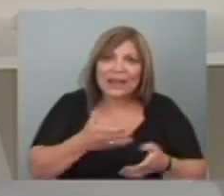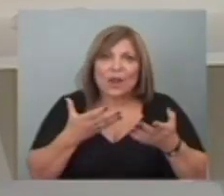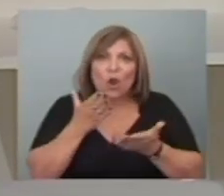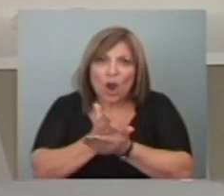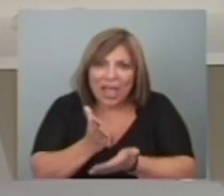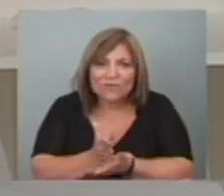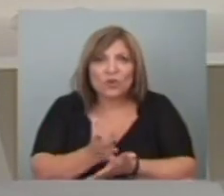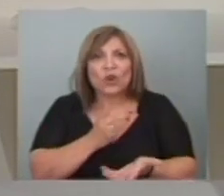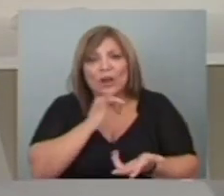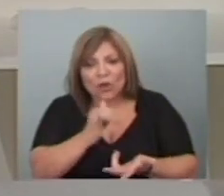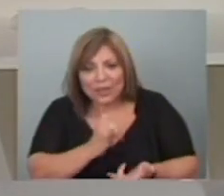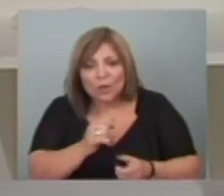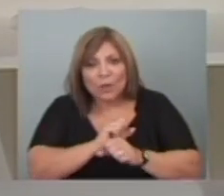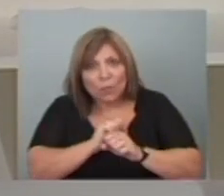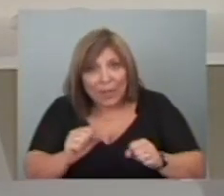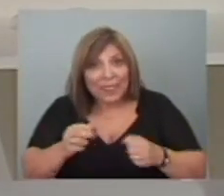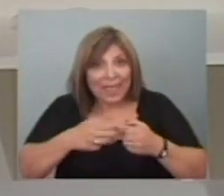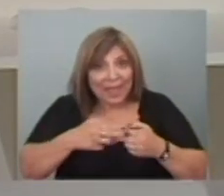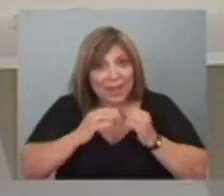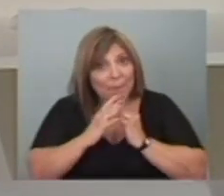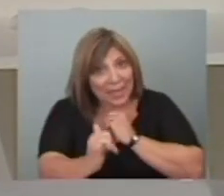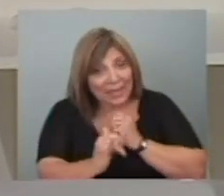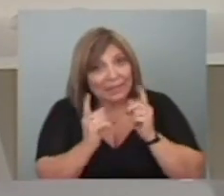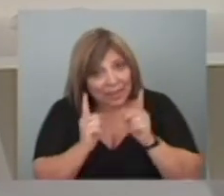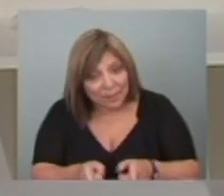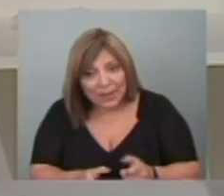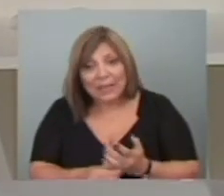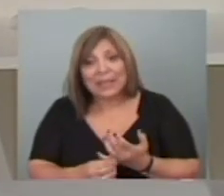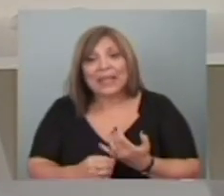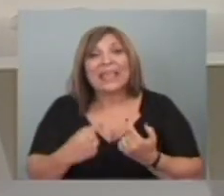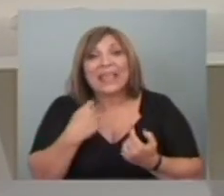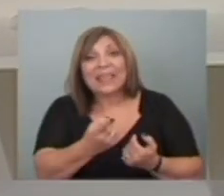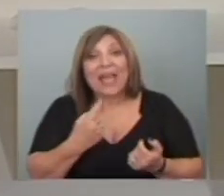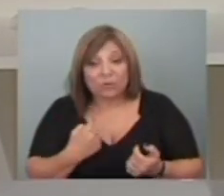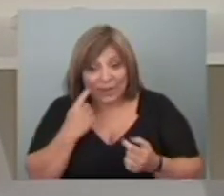a contar, y puede escribir al mail también, a